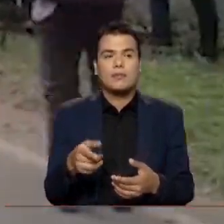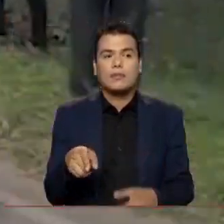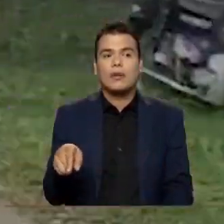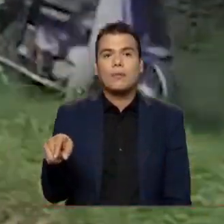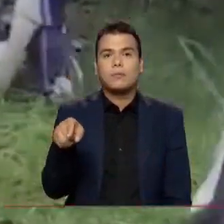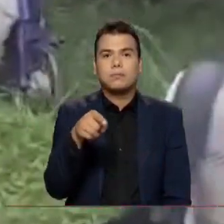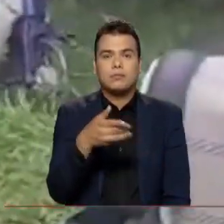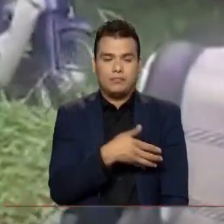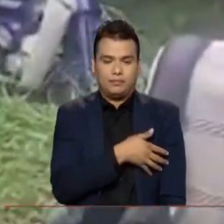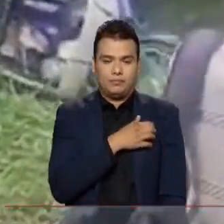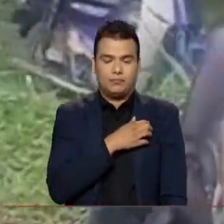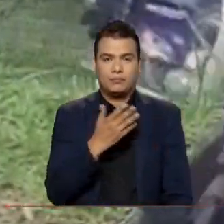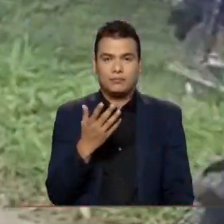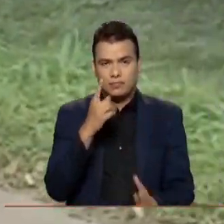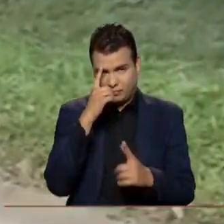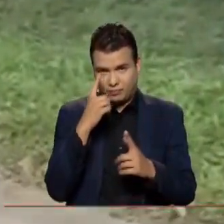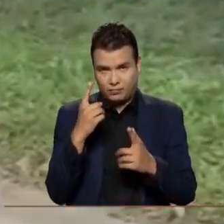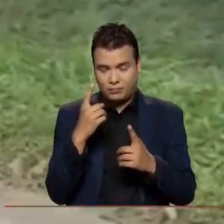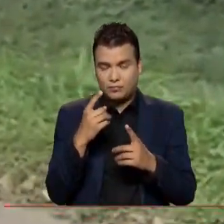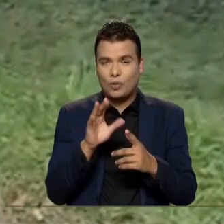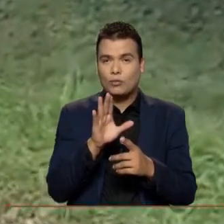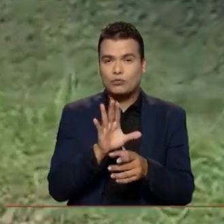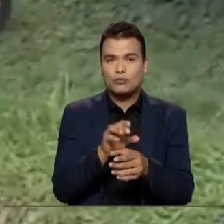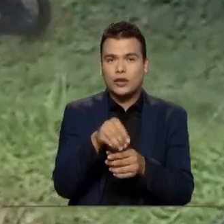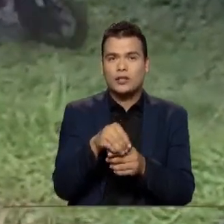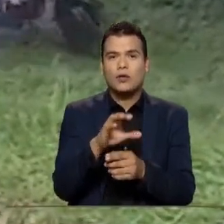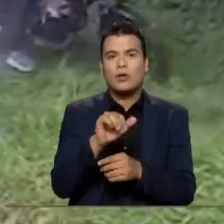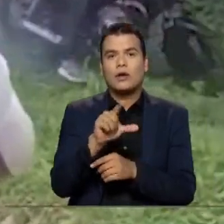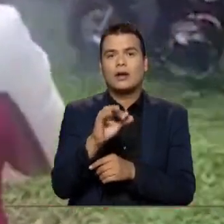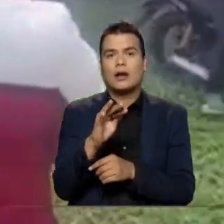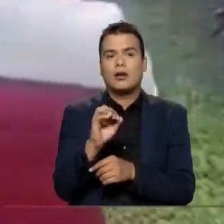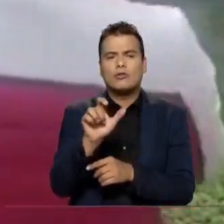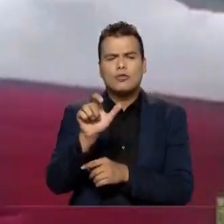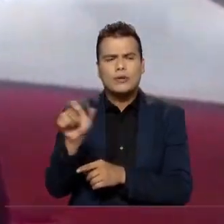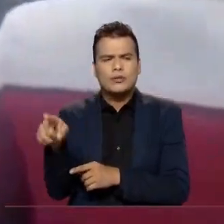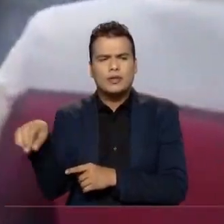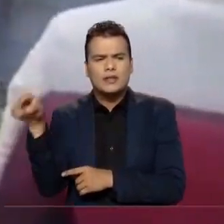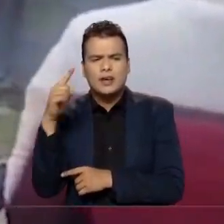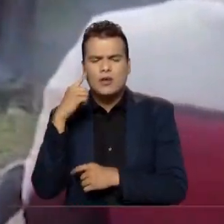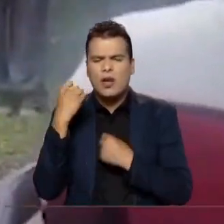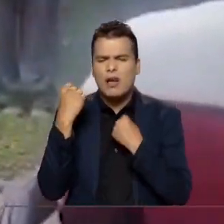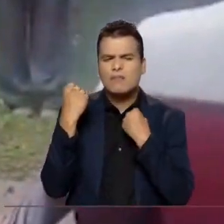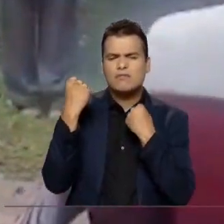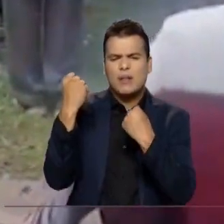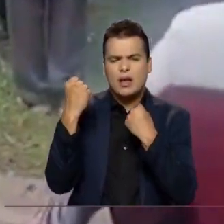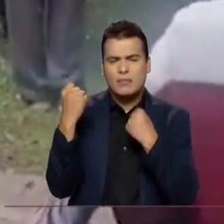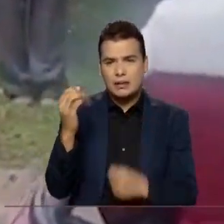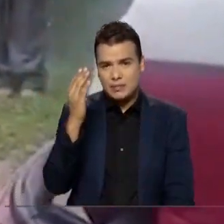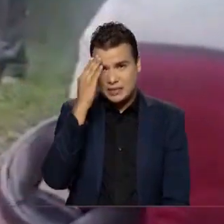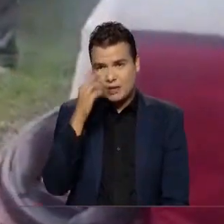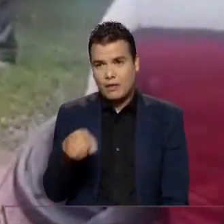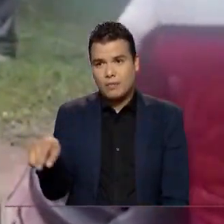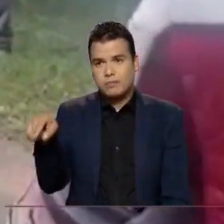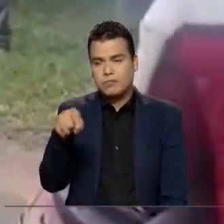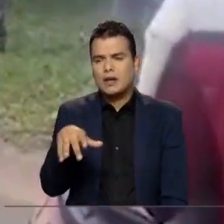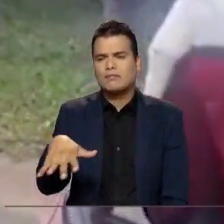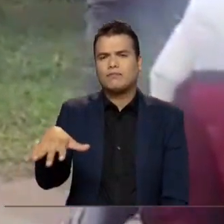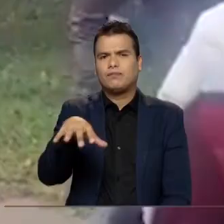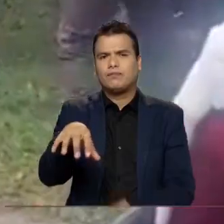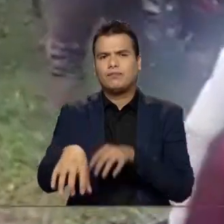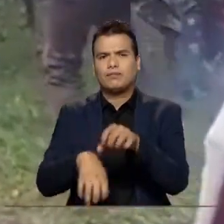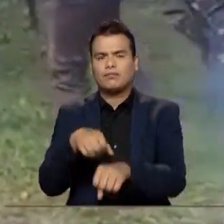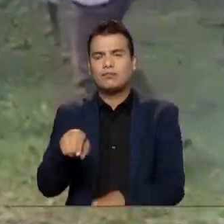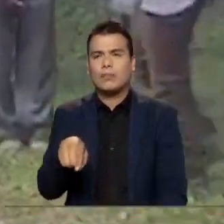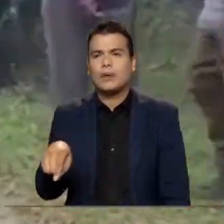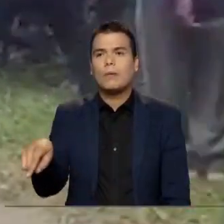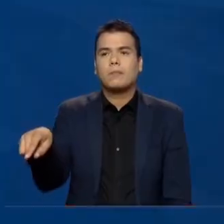a Santander de Quilichao con Caloto por parte de trabajadores de cultivos que protestan por la invasión a terrenos, problemática